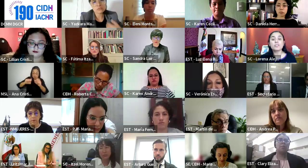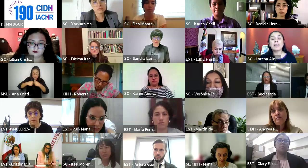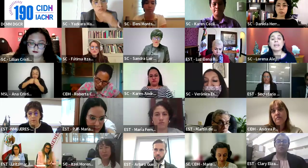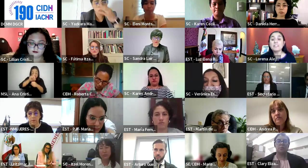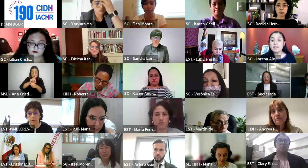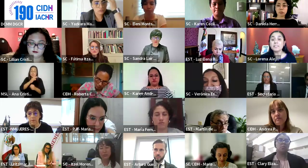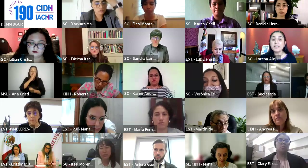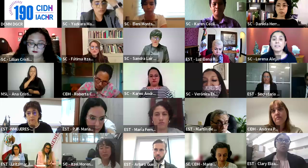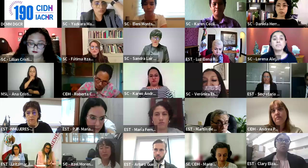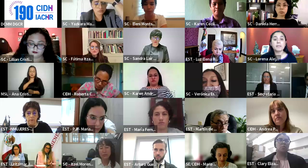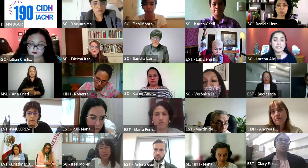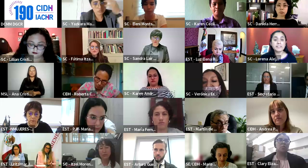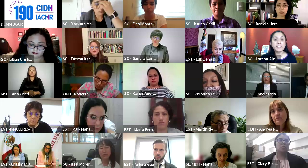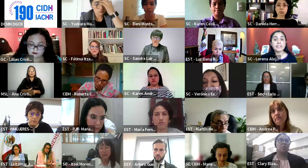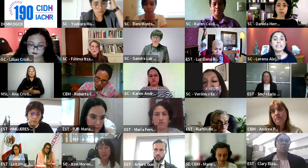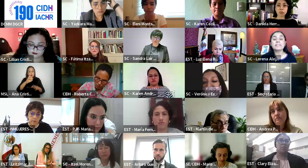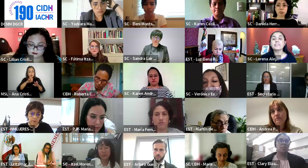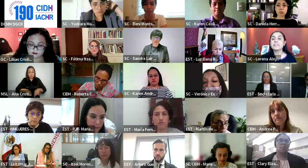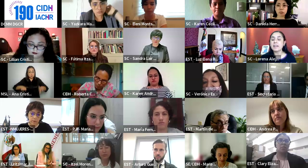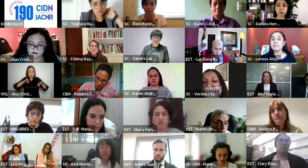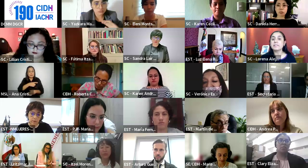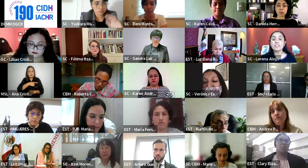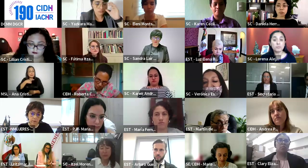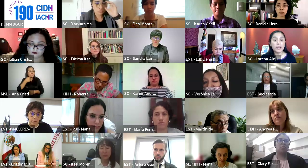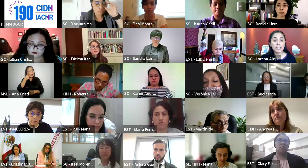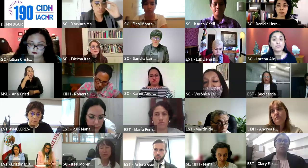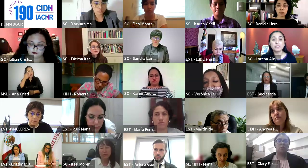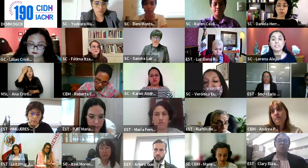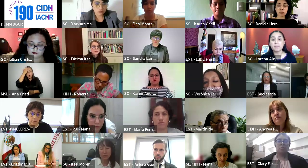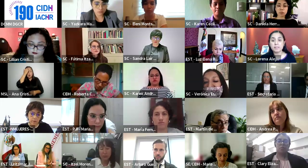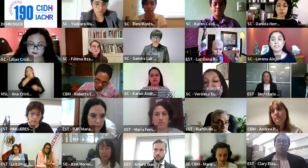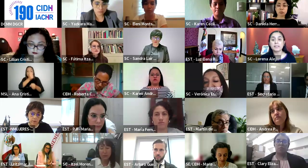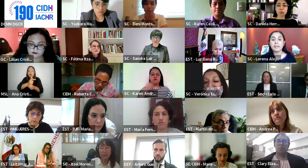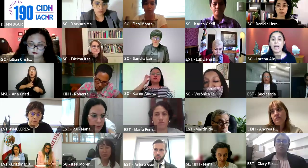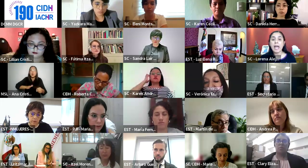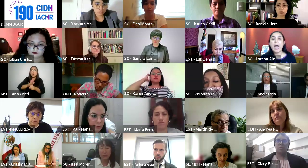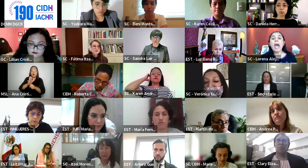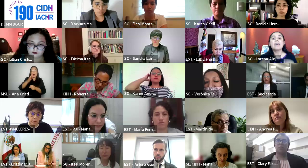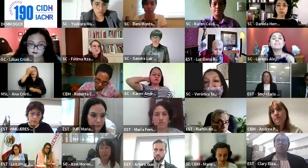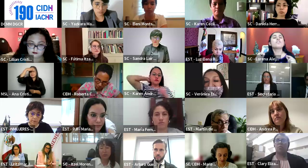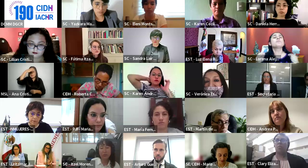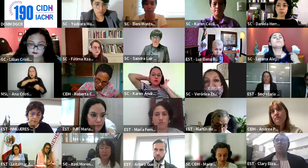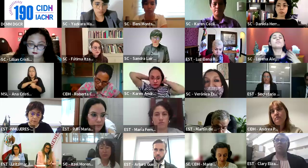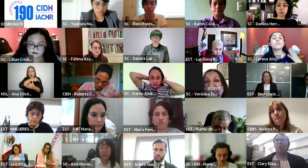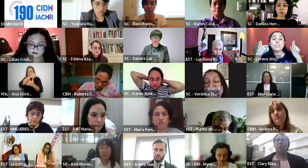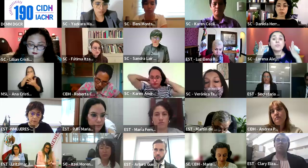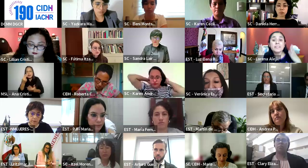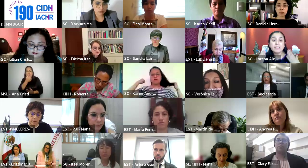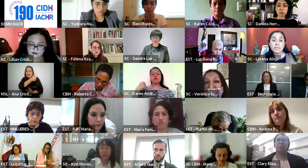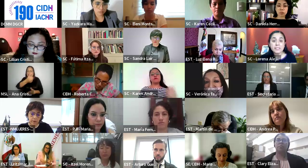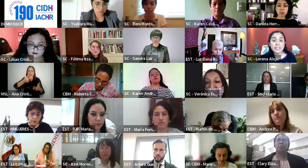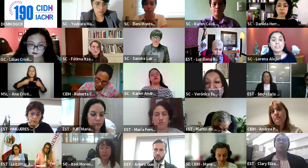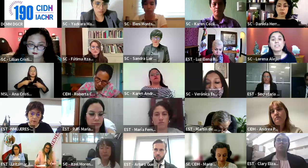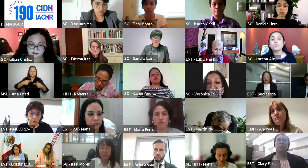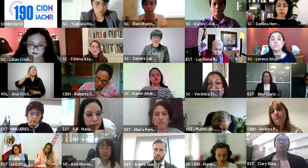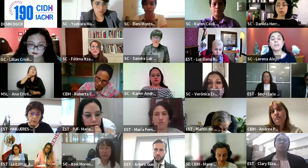se reconozca la diversidad de experiencias y necesidades de las mujeres con discapacidad, así como nuestro derecho a